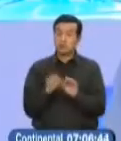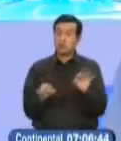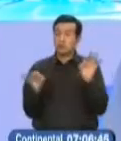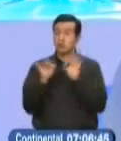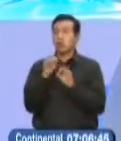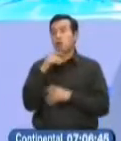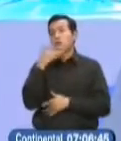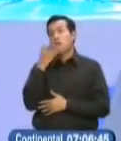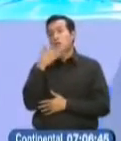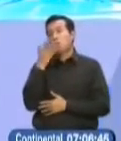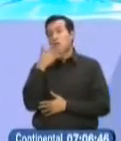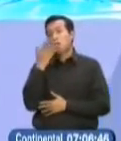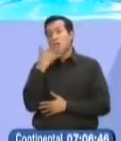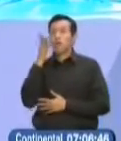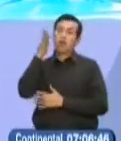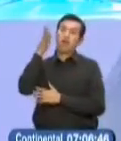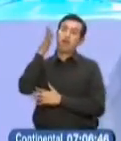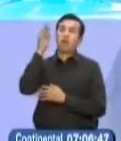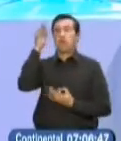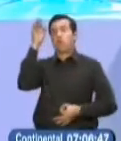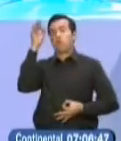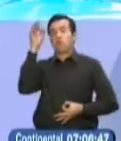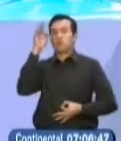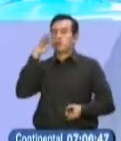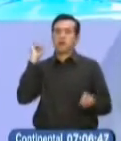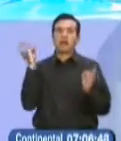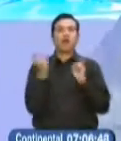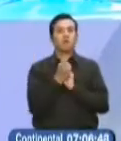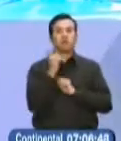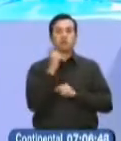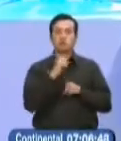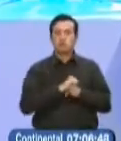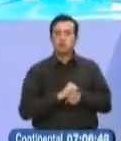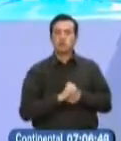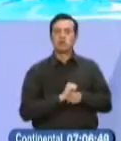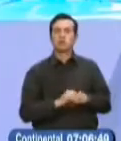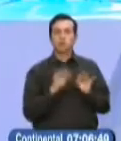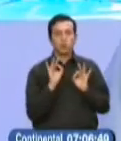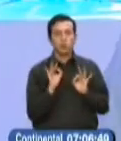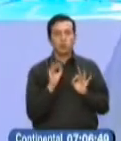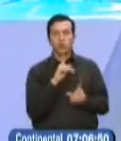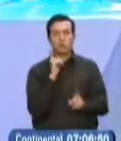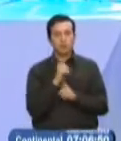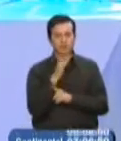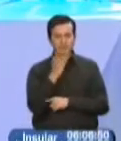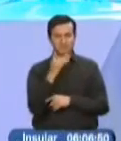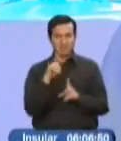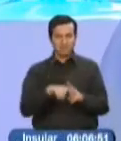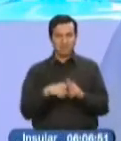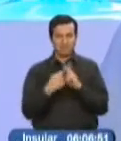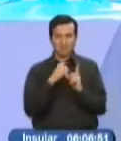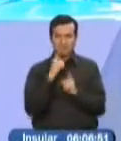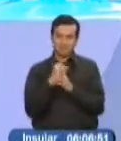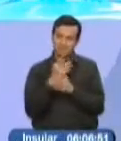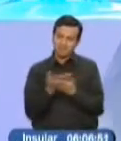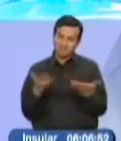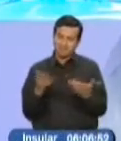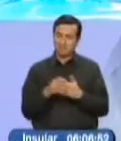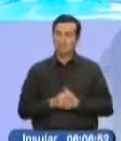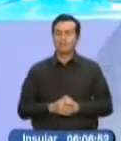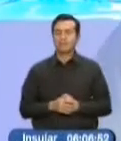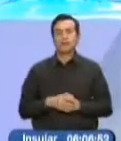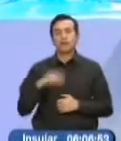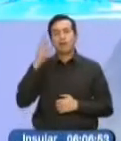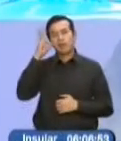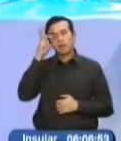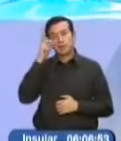de la verbalización, de las palabras, hay que pasar de la retórica a la acción, que es básicamente con lo que tú empezaste esta conversación. Y